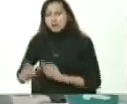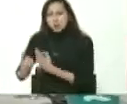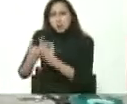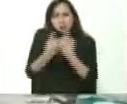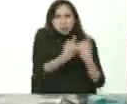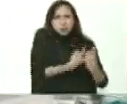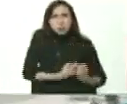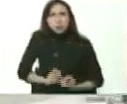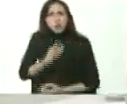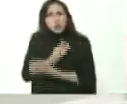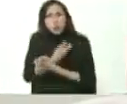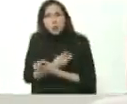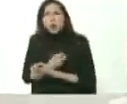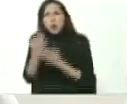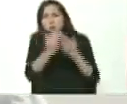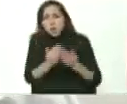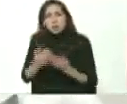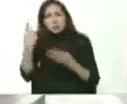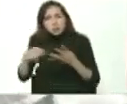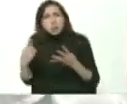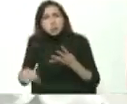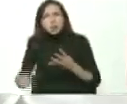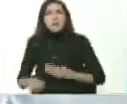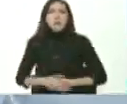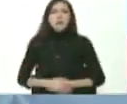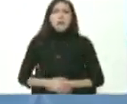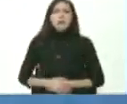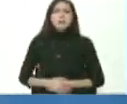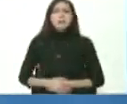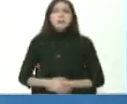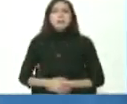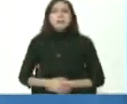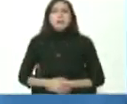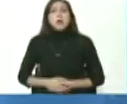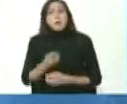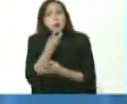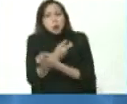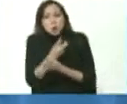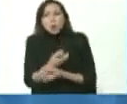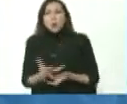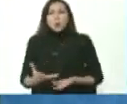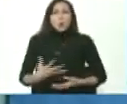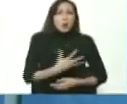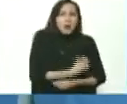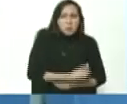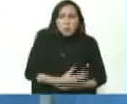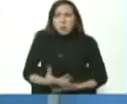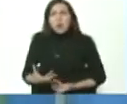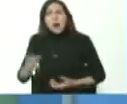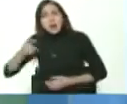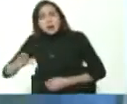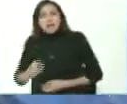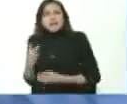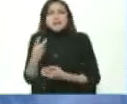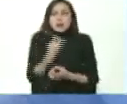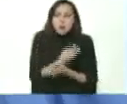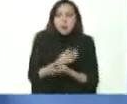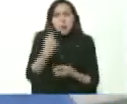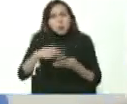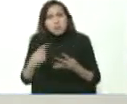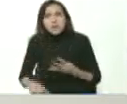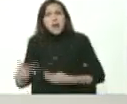radiodiagnósticos y estudios especializados como densitometría ósea, mamografía, radiología, pruebas